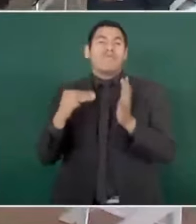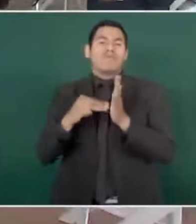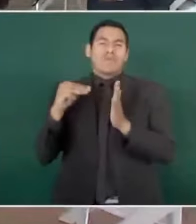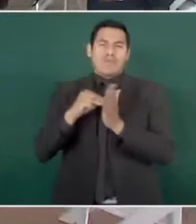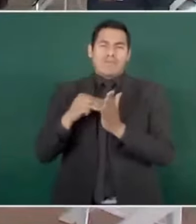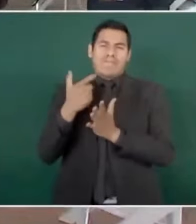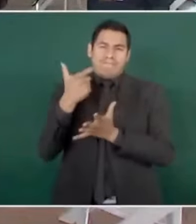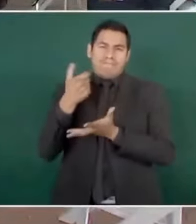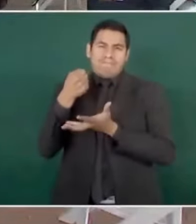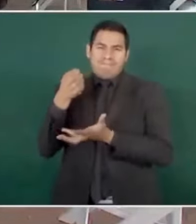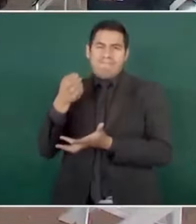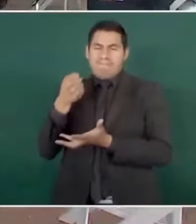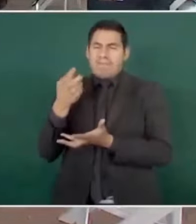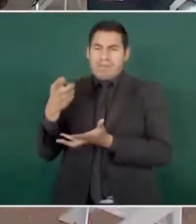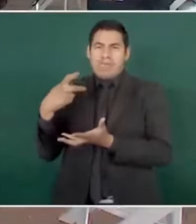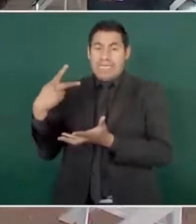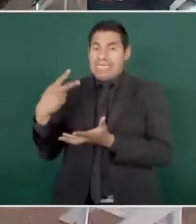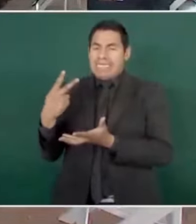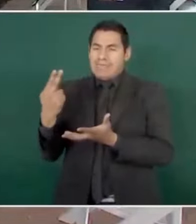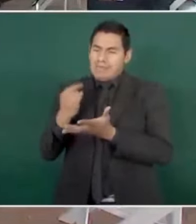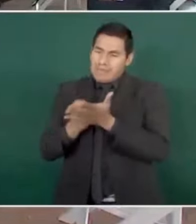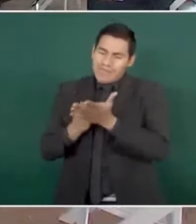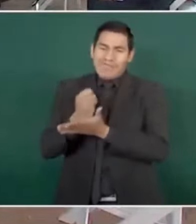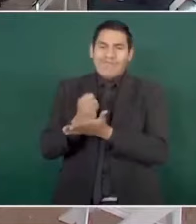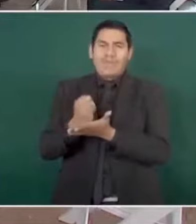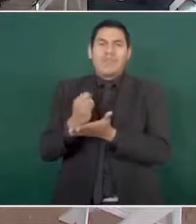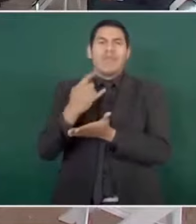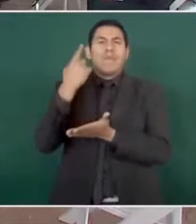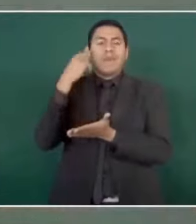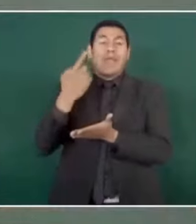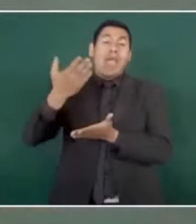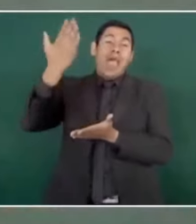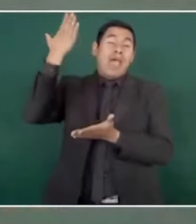que viene desde el gobierno de Fox.